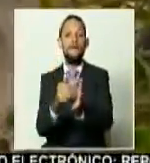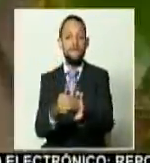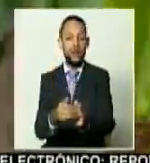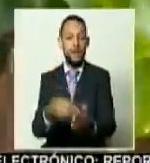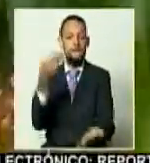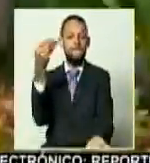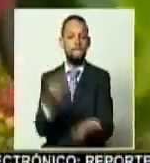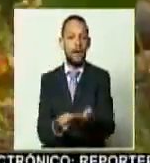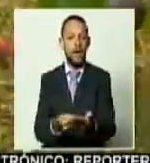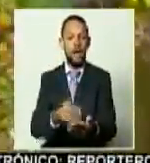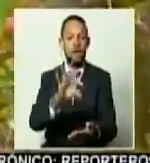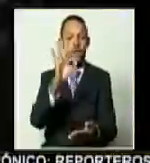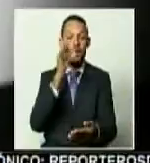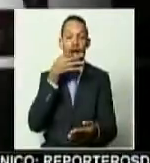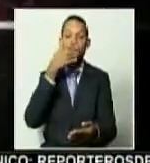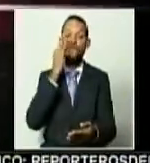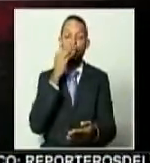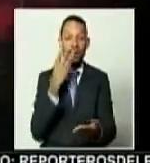1.050.375 pesos.